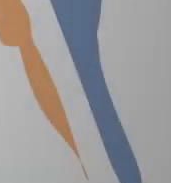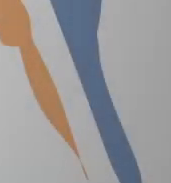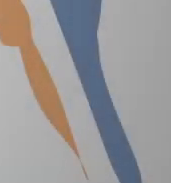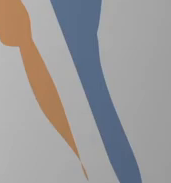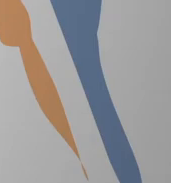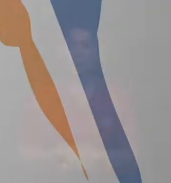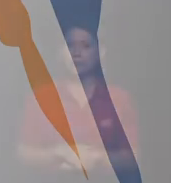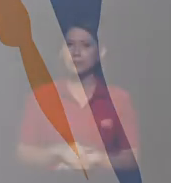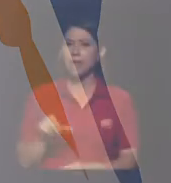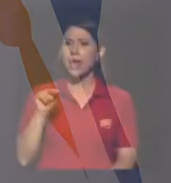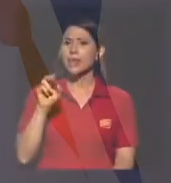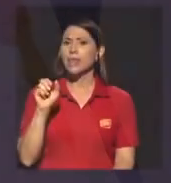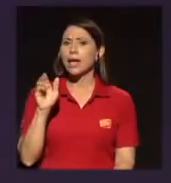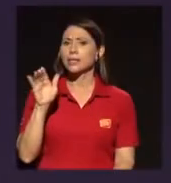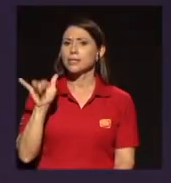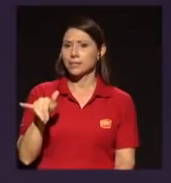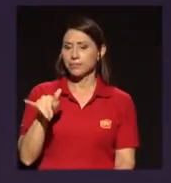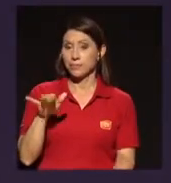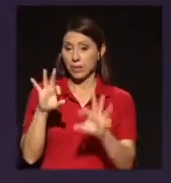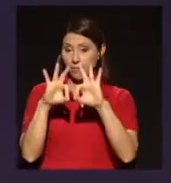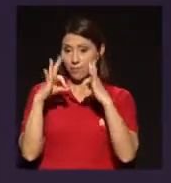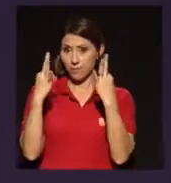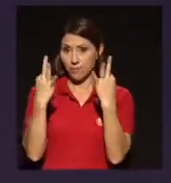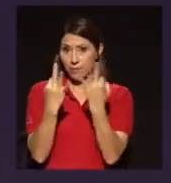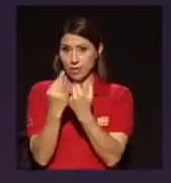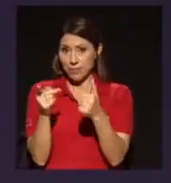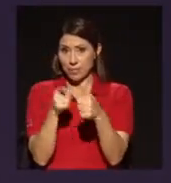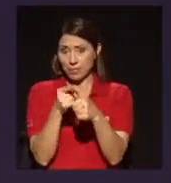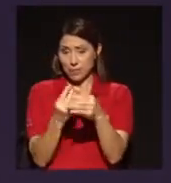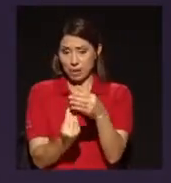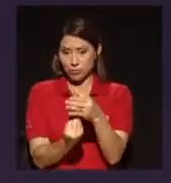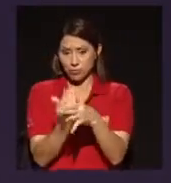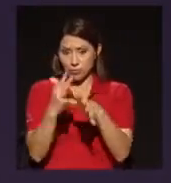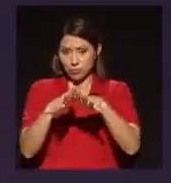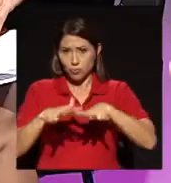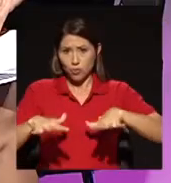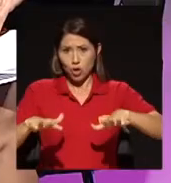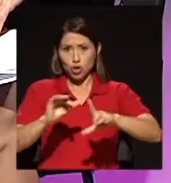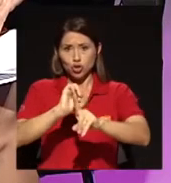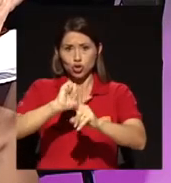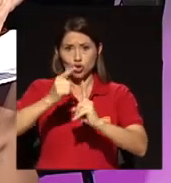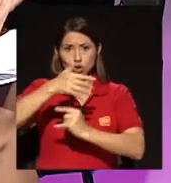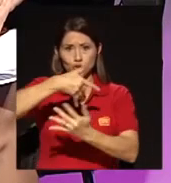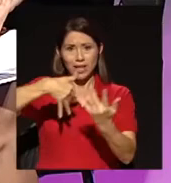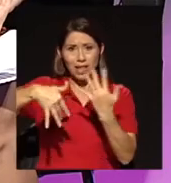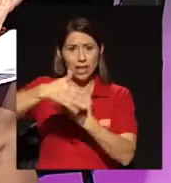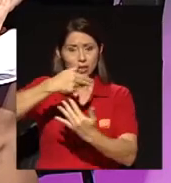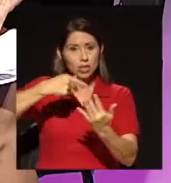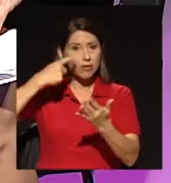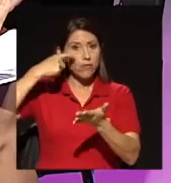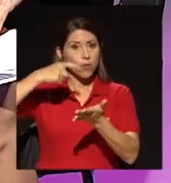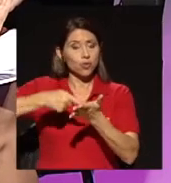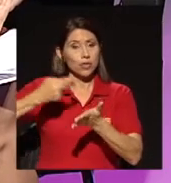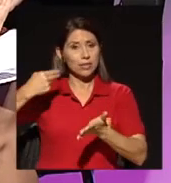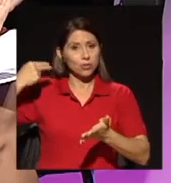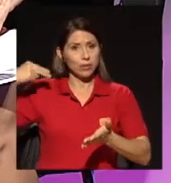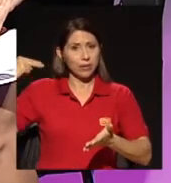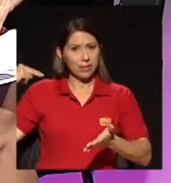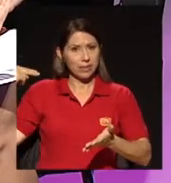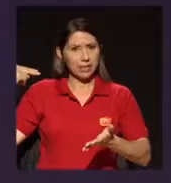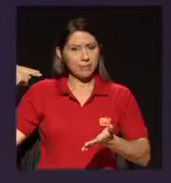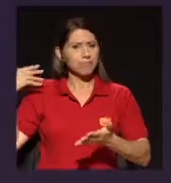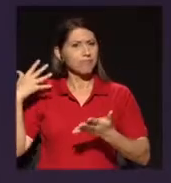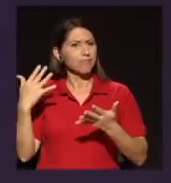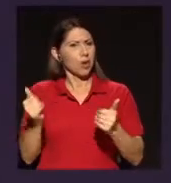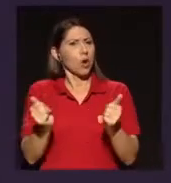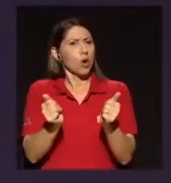Nancy, siendo la familia la principal institución socializadora, ¿verdad?, históricamente reconocida, ¿qué impacto se genera